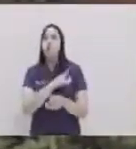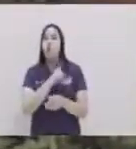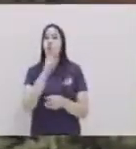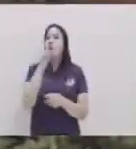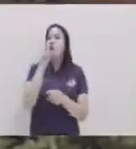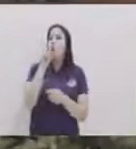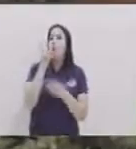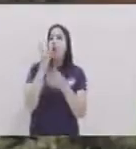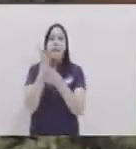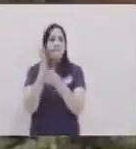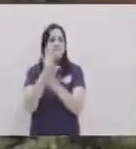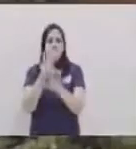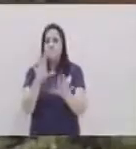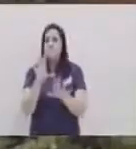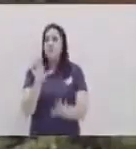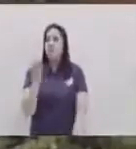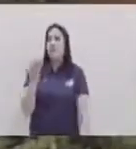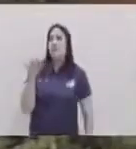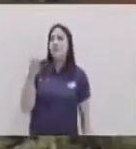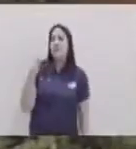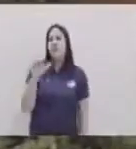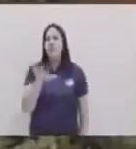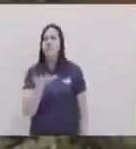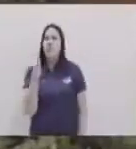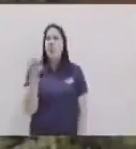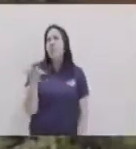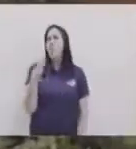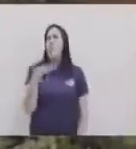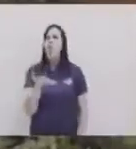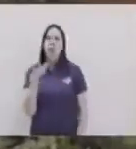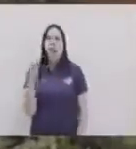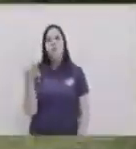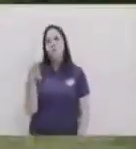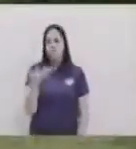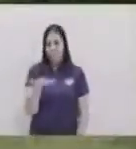usamos solamente con una mano y vamos a hacer regular.